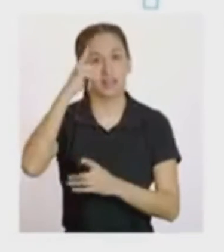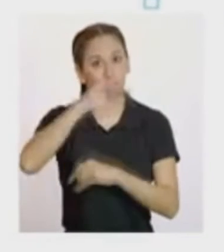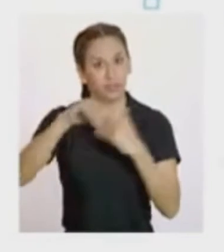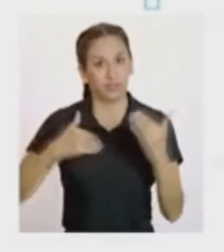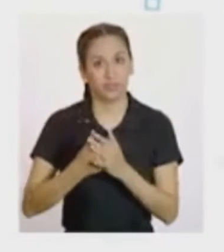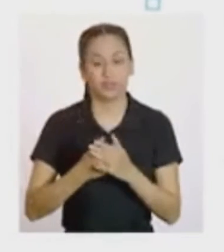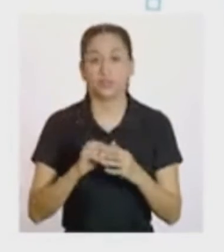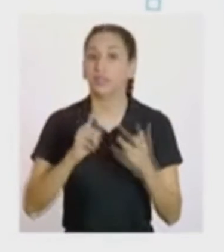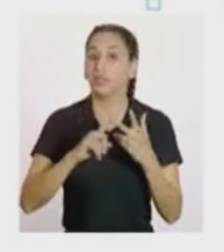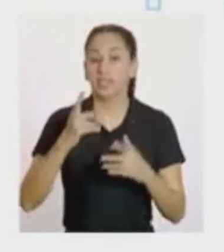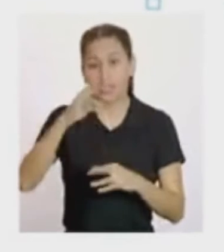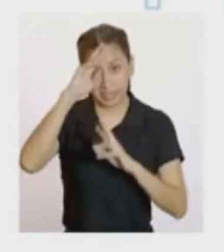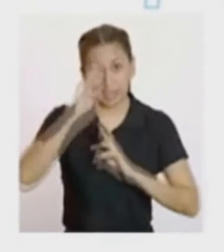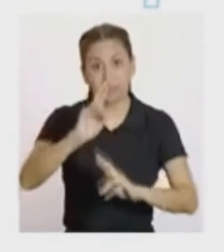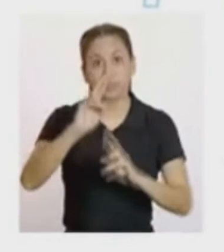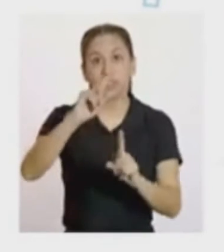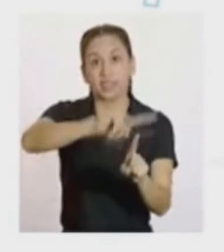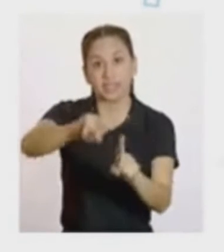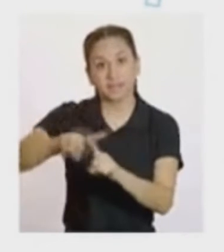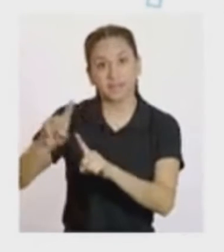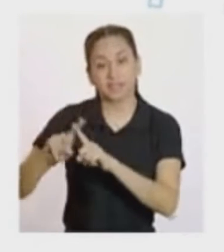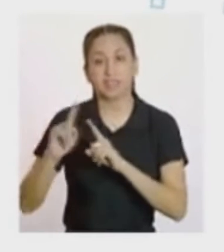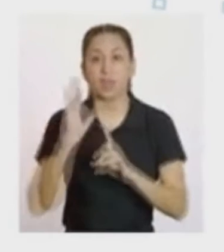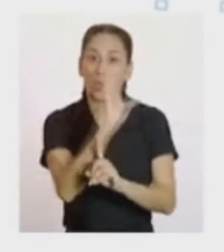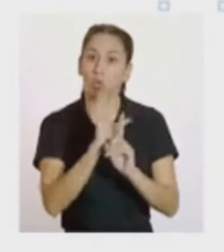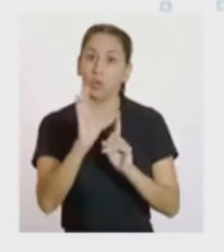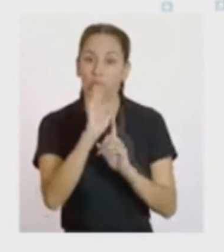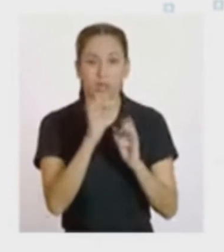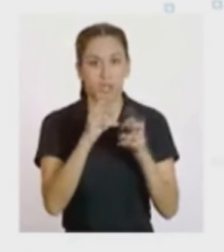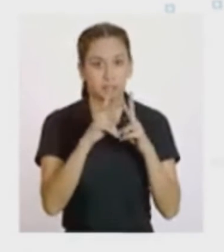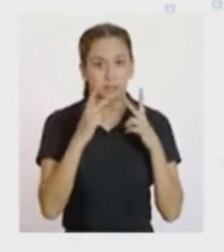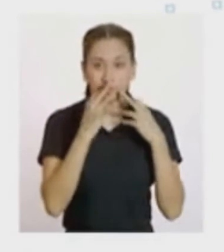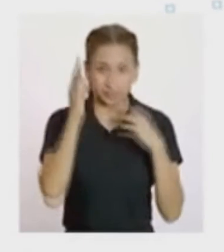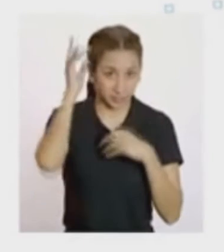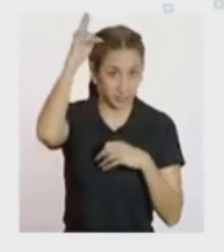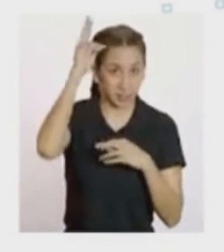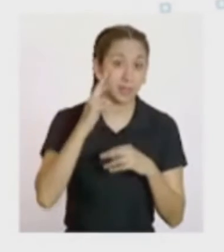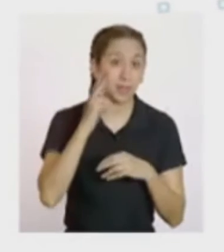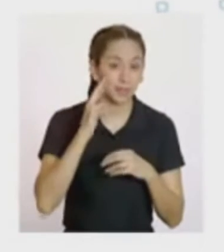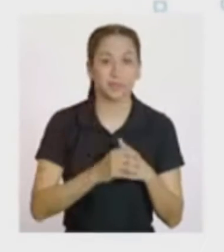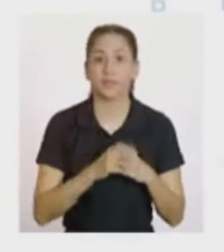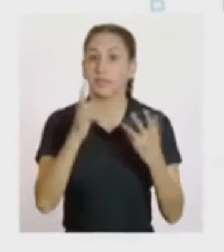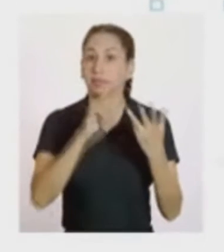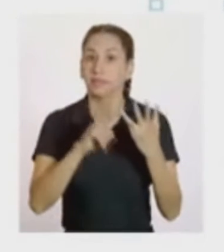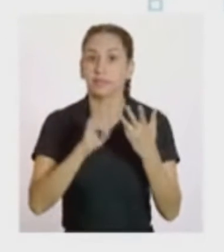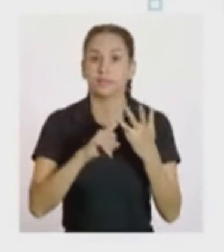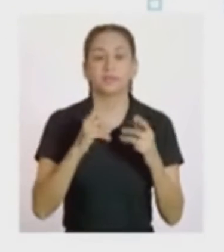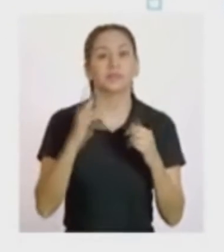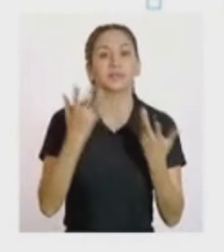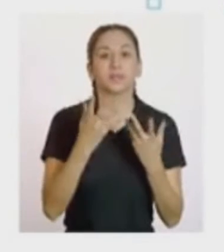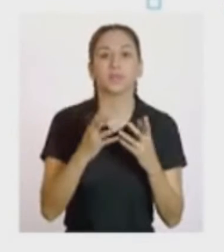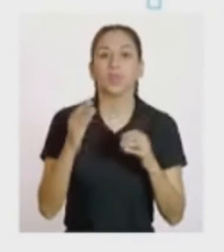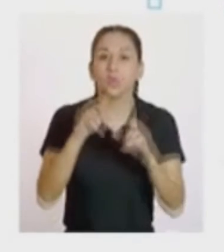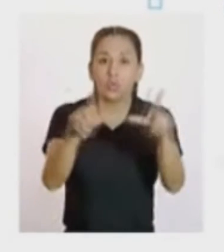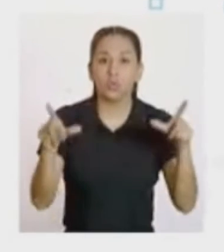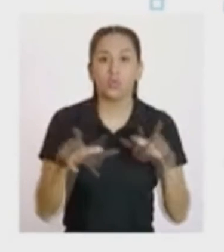todos. Respeto a la diversidad cultural y étnica. La prevención de lesiones. Condiciones